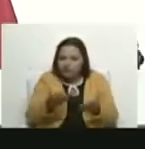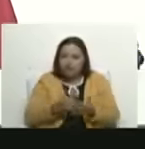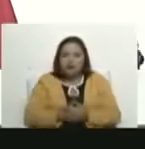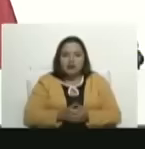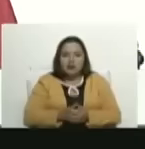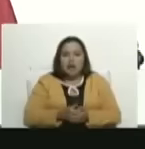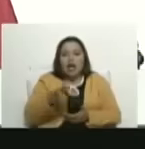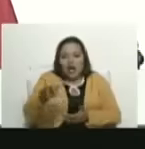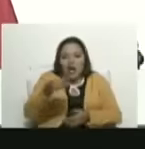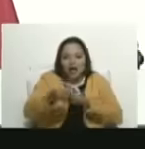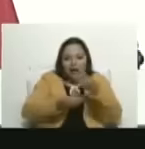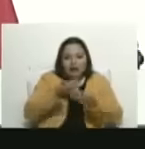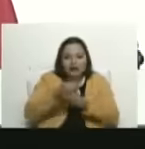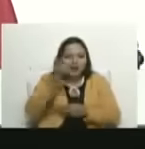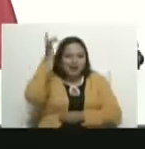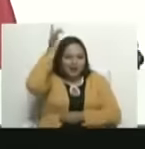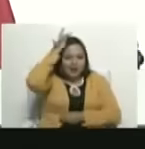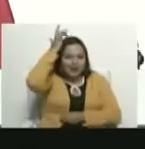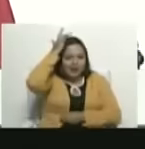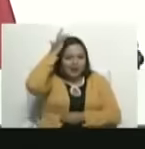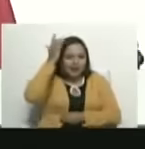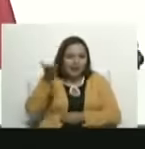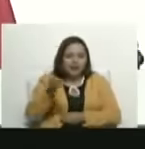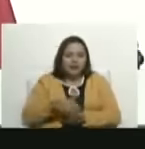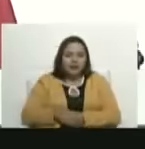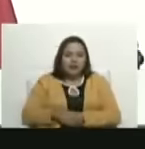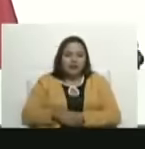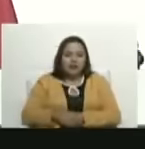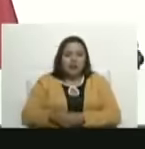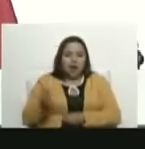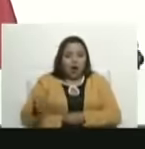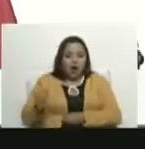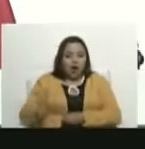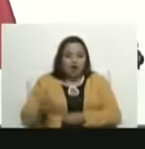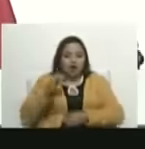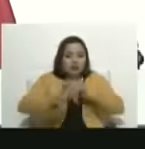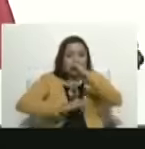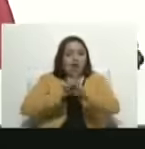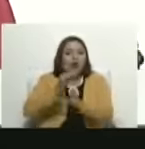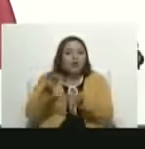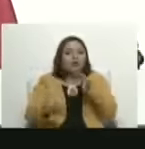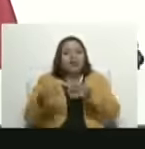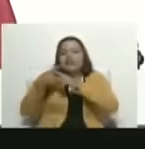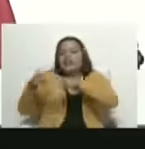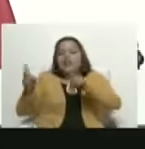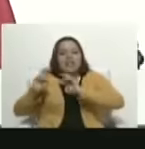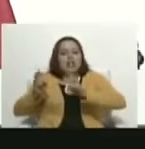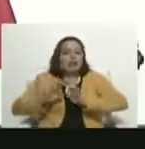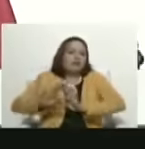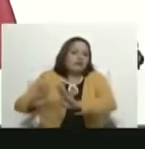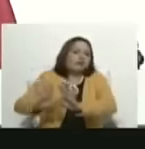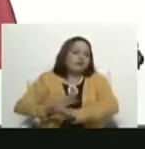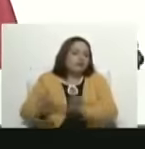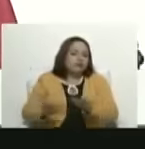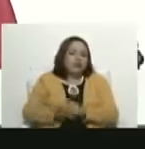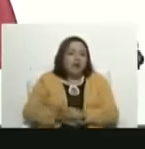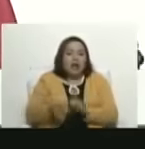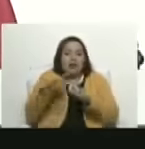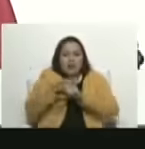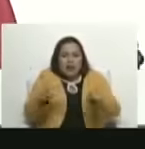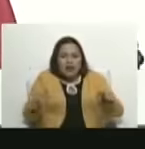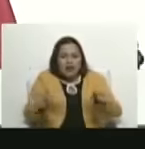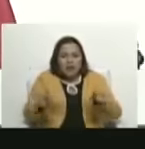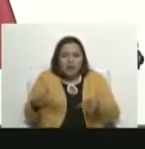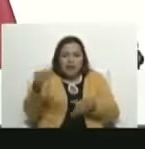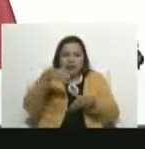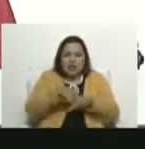Hecho a propósito. La Corte Internacional de Justicia estará para otras cosas. Pero para